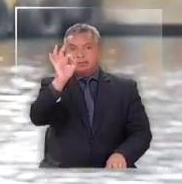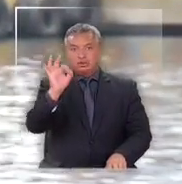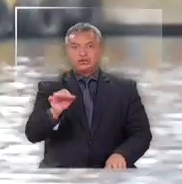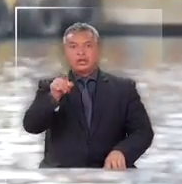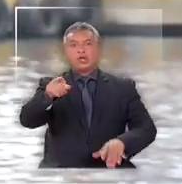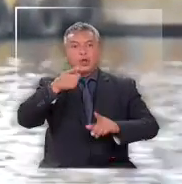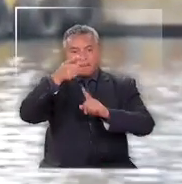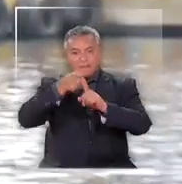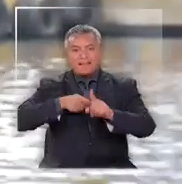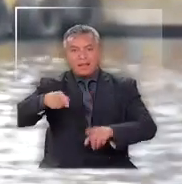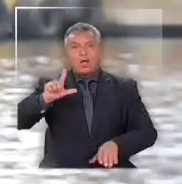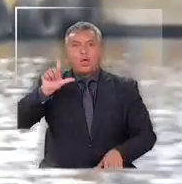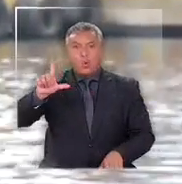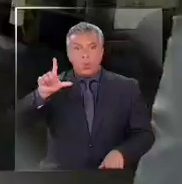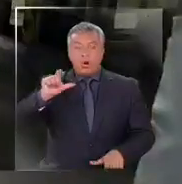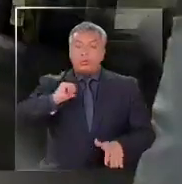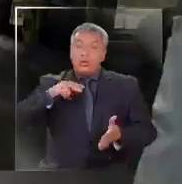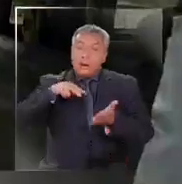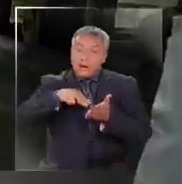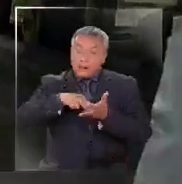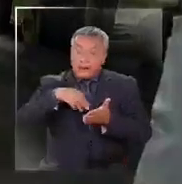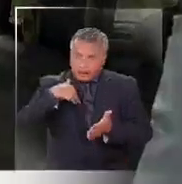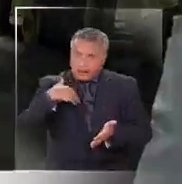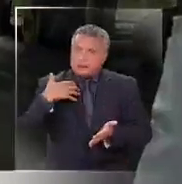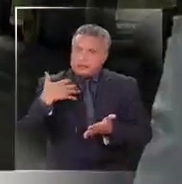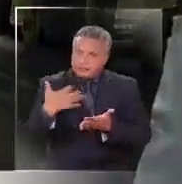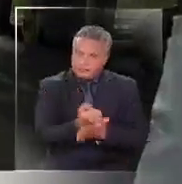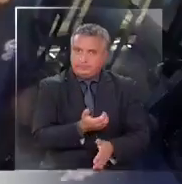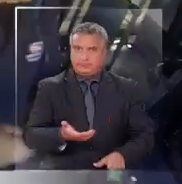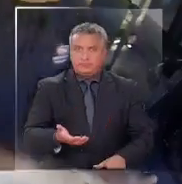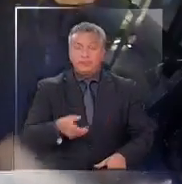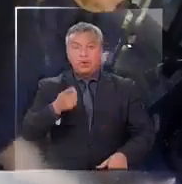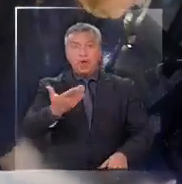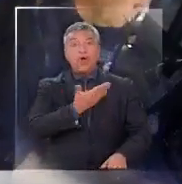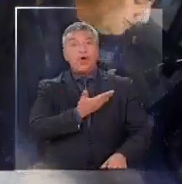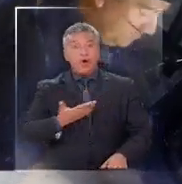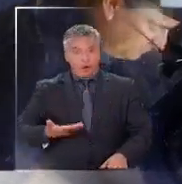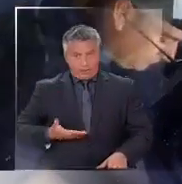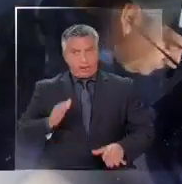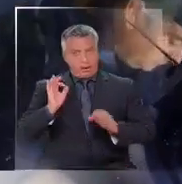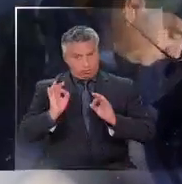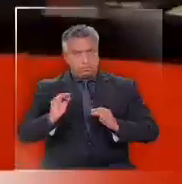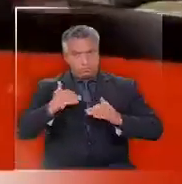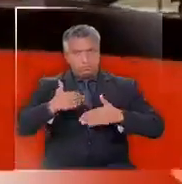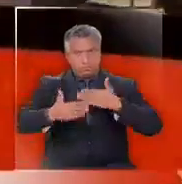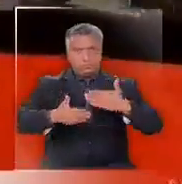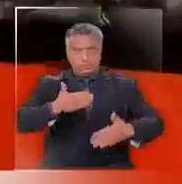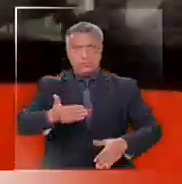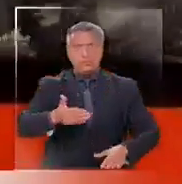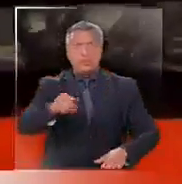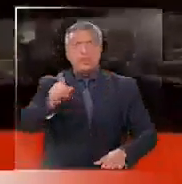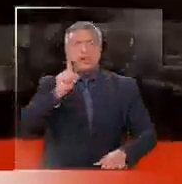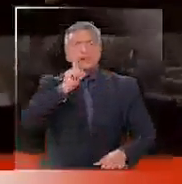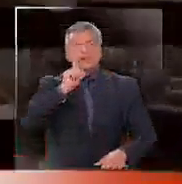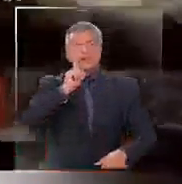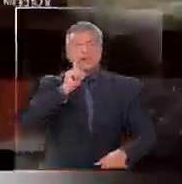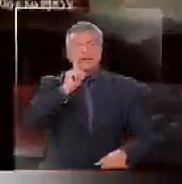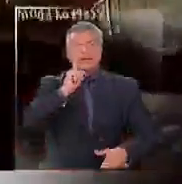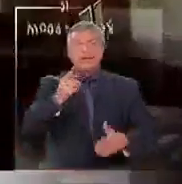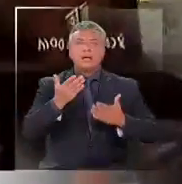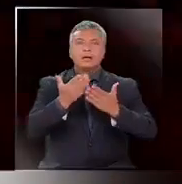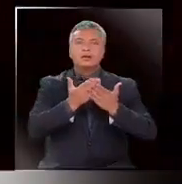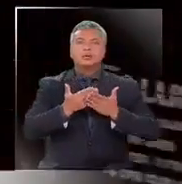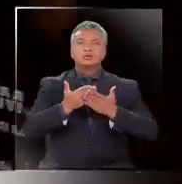julio. Esperamos lograr alcanzarla. Con esta cifra el gobierno iría bien encaminado, pero de ahí la pregunta. ¿Quién lleva a cabo el estudio que mide